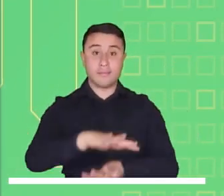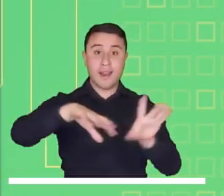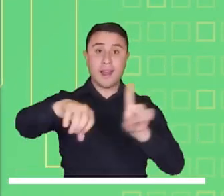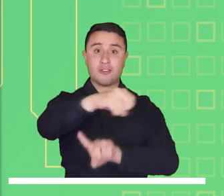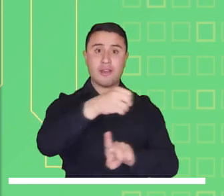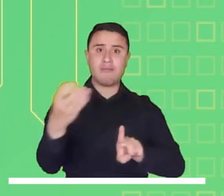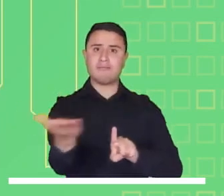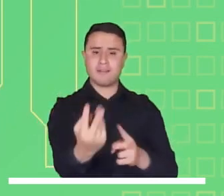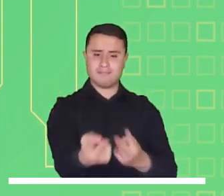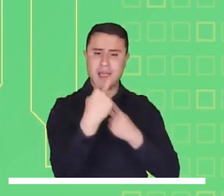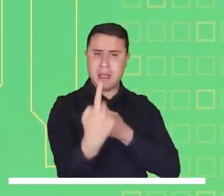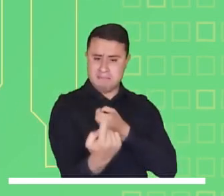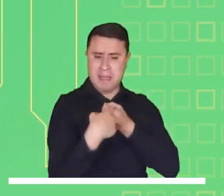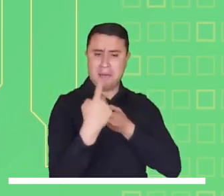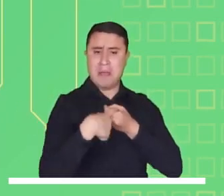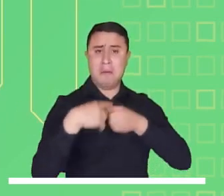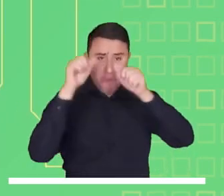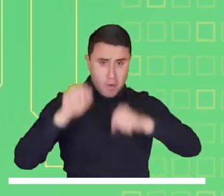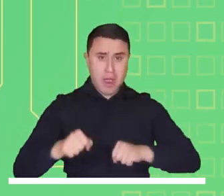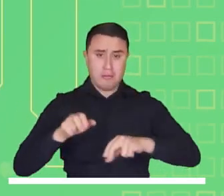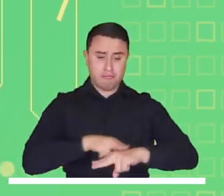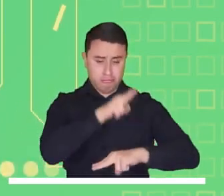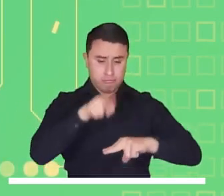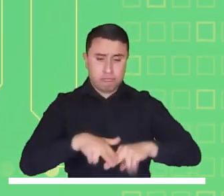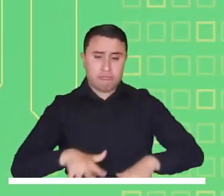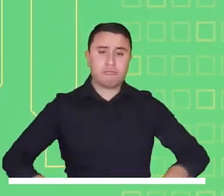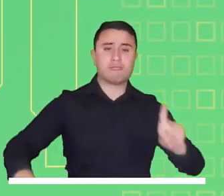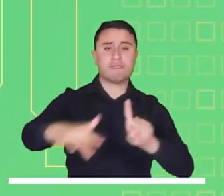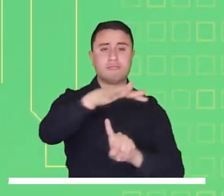centro y occidente del Caribe colombiano.